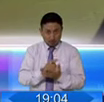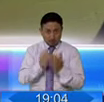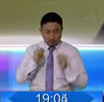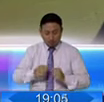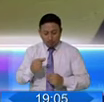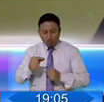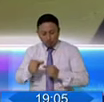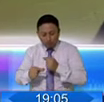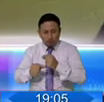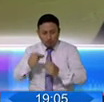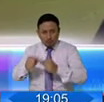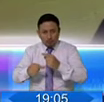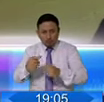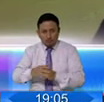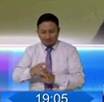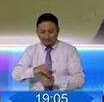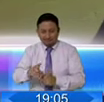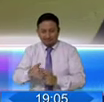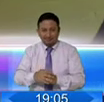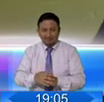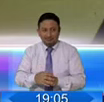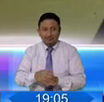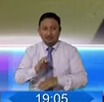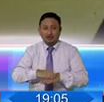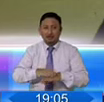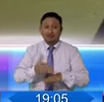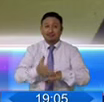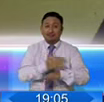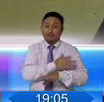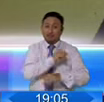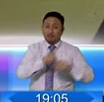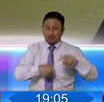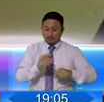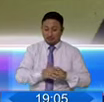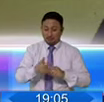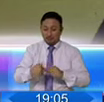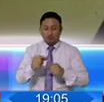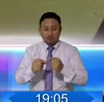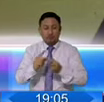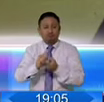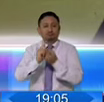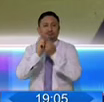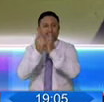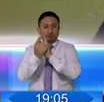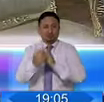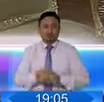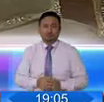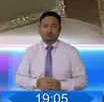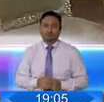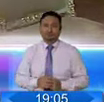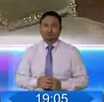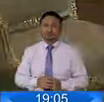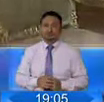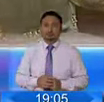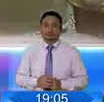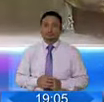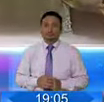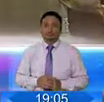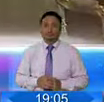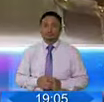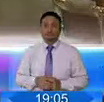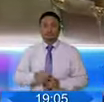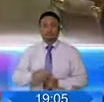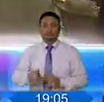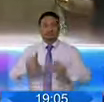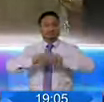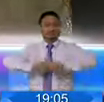de esa rémora que tiene con una serie de gentes todavía del correísmo infiltrados en su gobierno. ¿Qué eso lo diferencia grandemente del